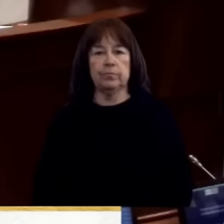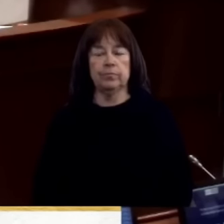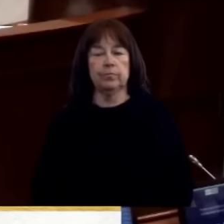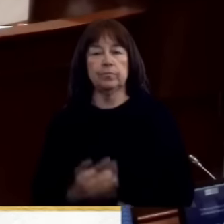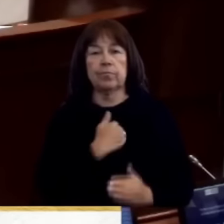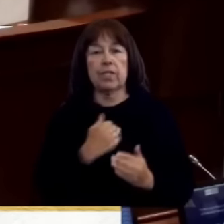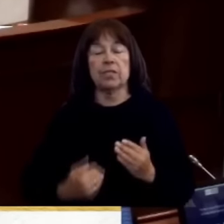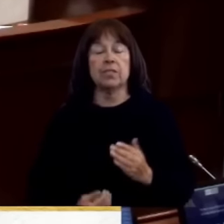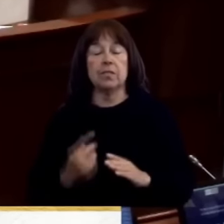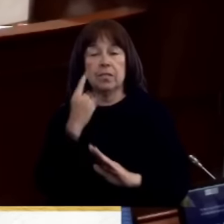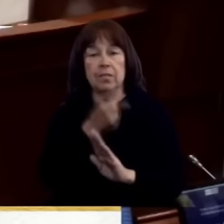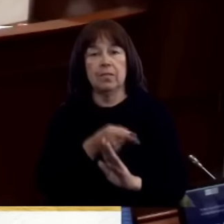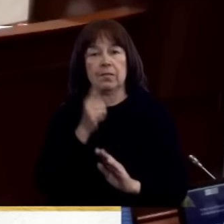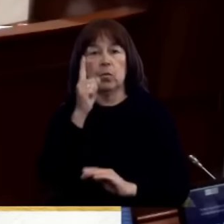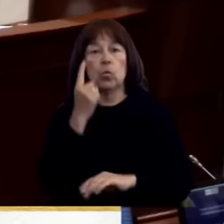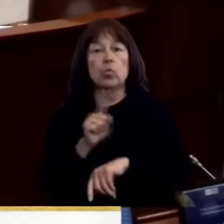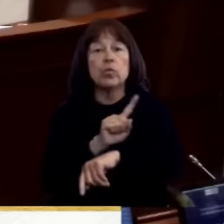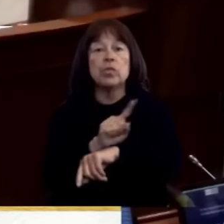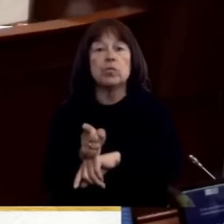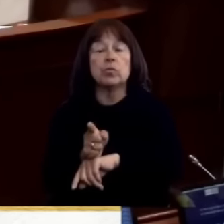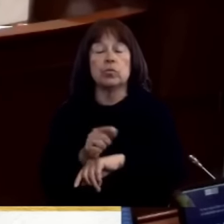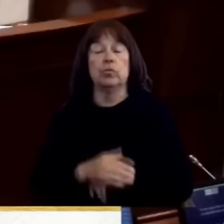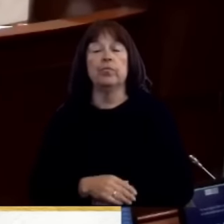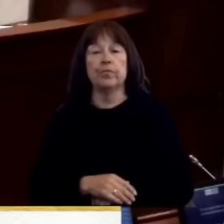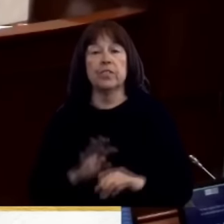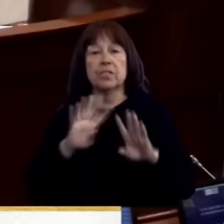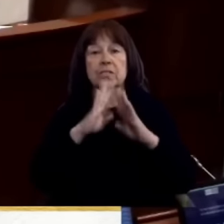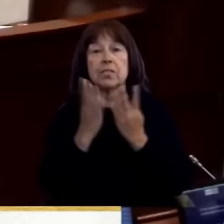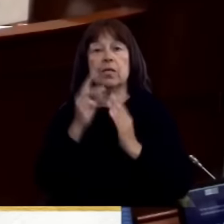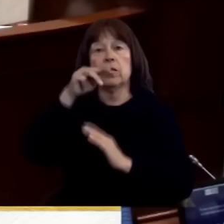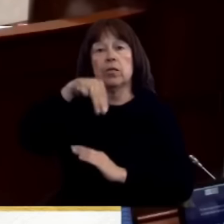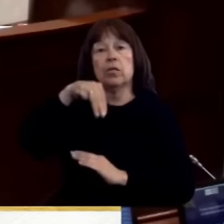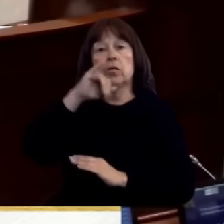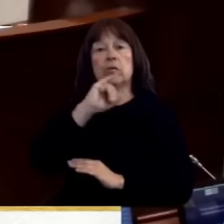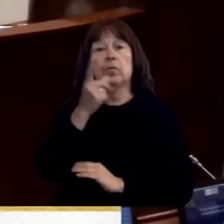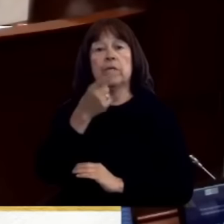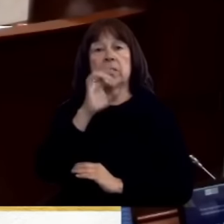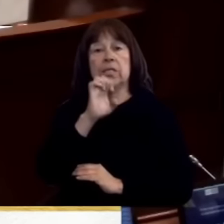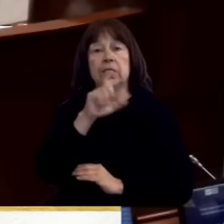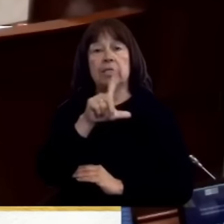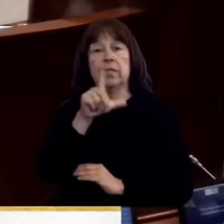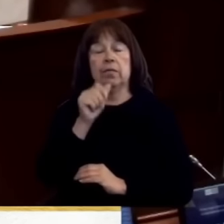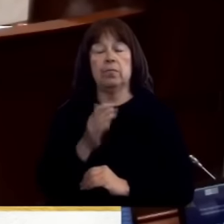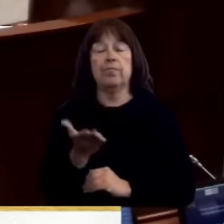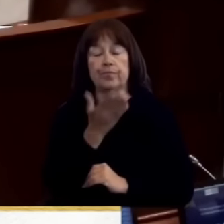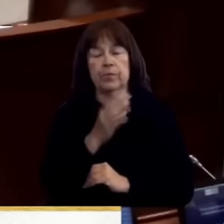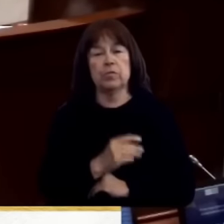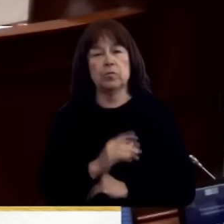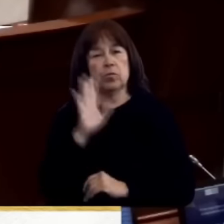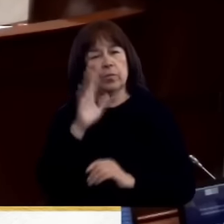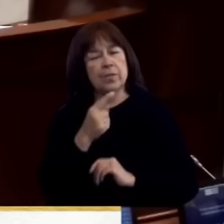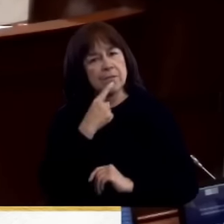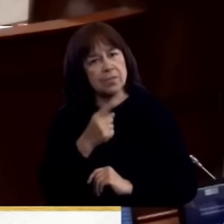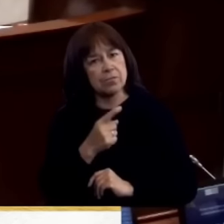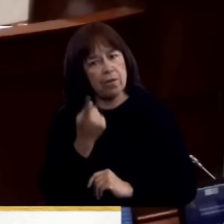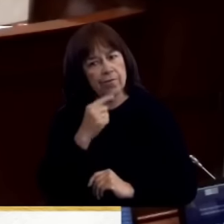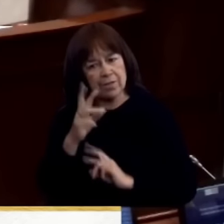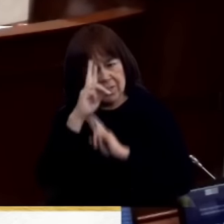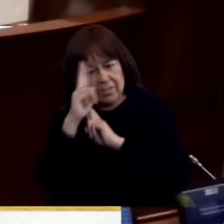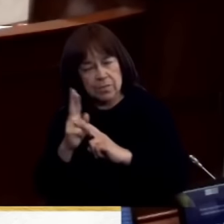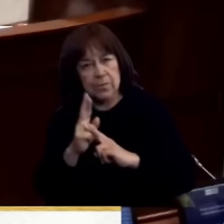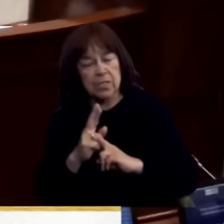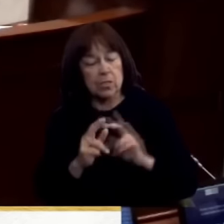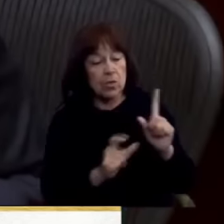Presidente. Un minuto. Senador Miguel Uribe. No, presidente, solo para decirle, es una falta de respeto que el canciller diga